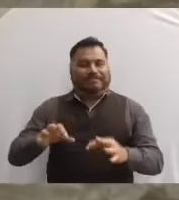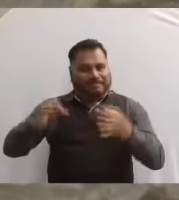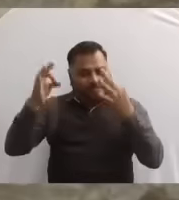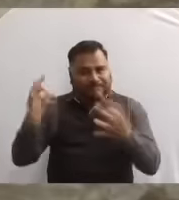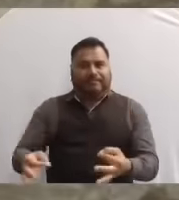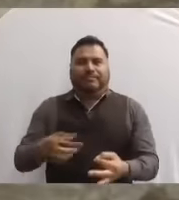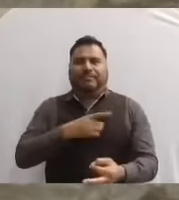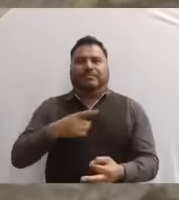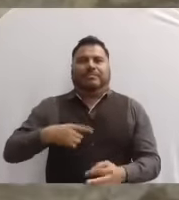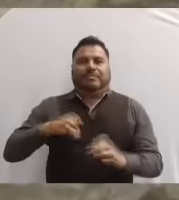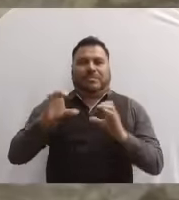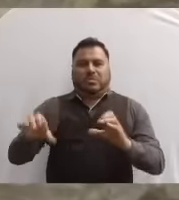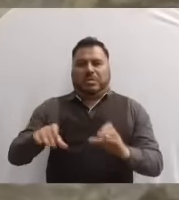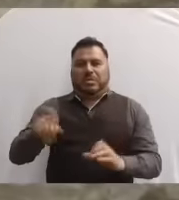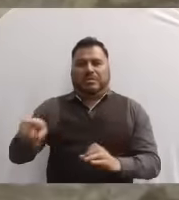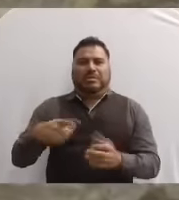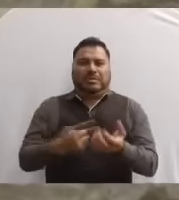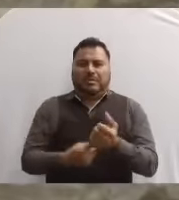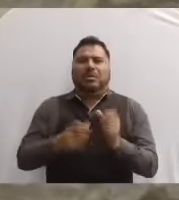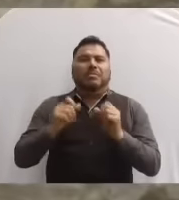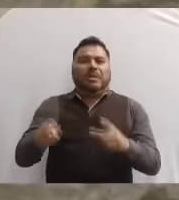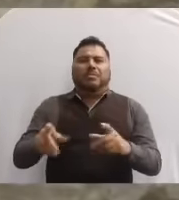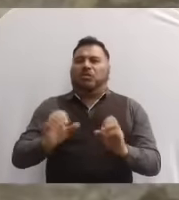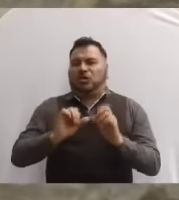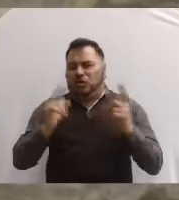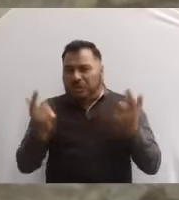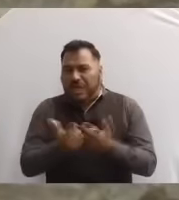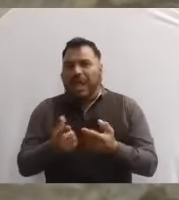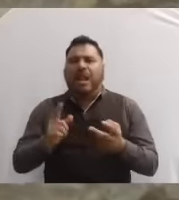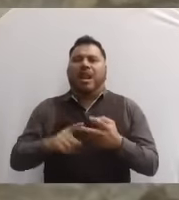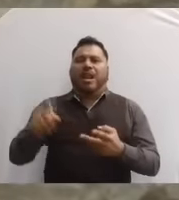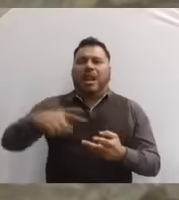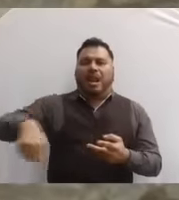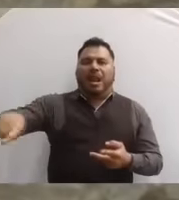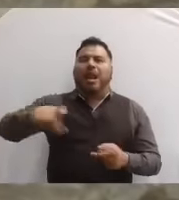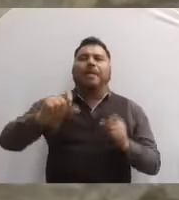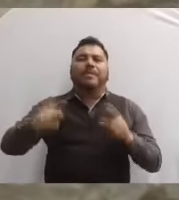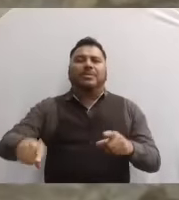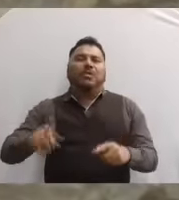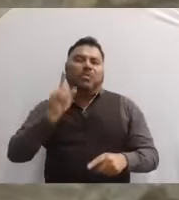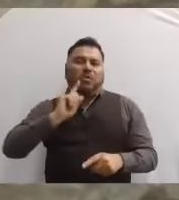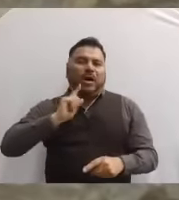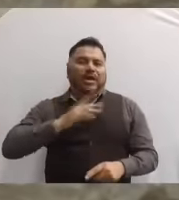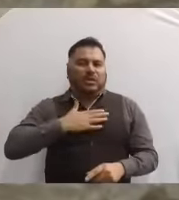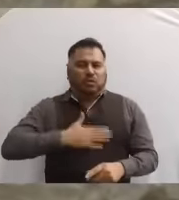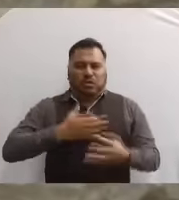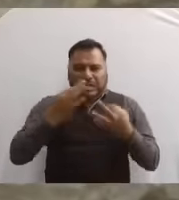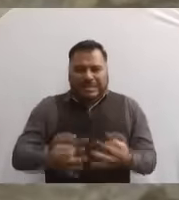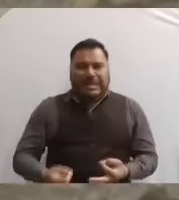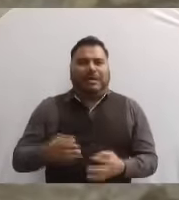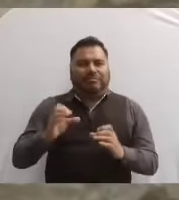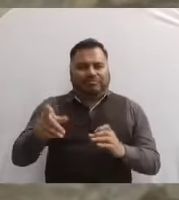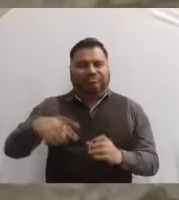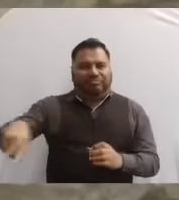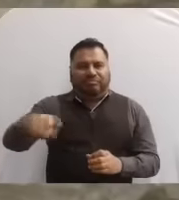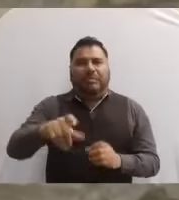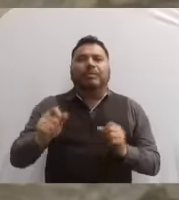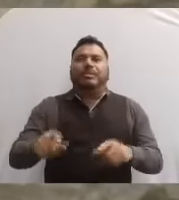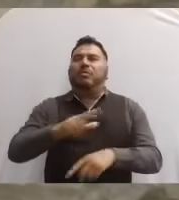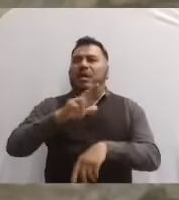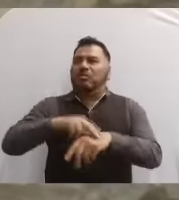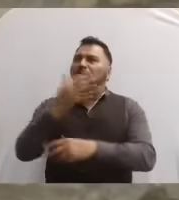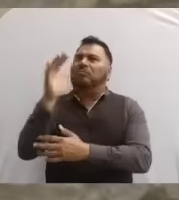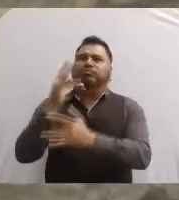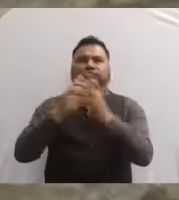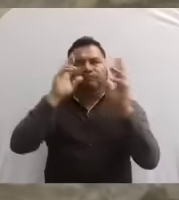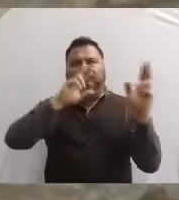mayúsculas. La justicia social. La justicia para las mujeres. La justicia ambiental